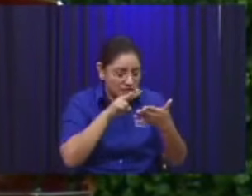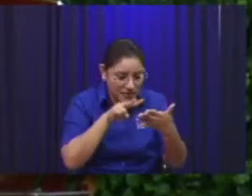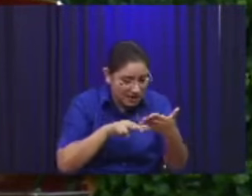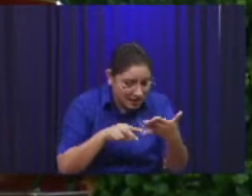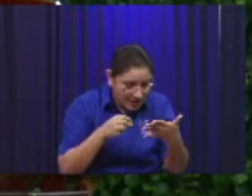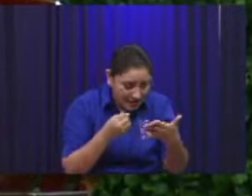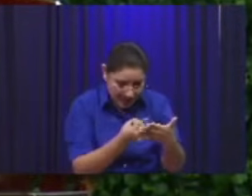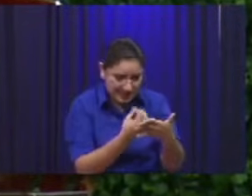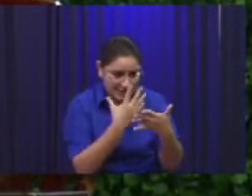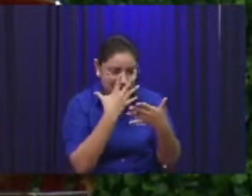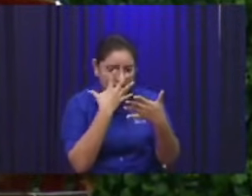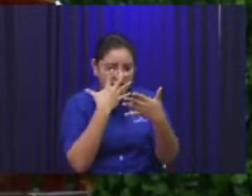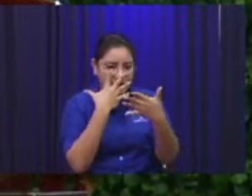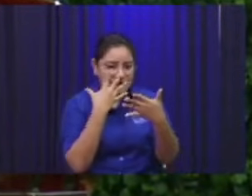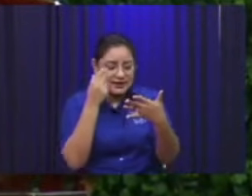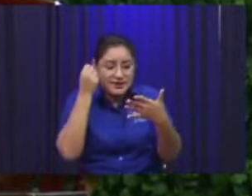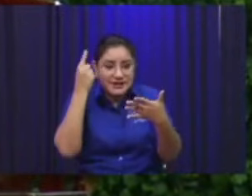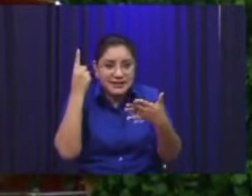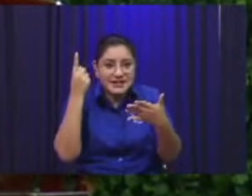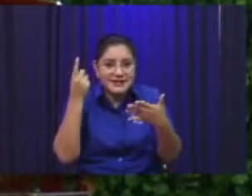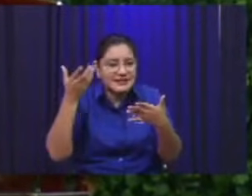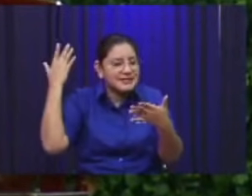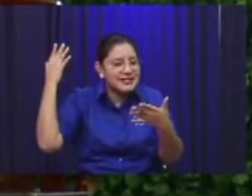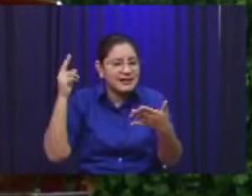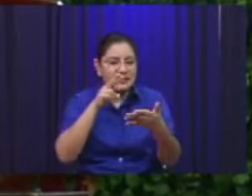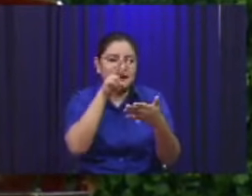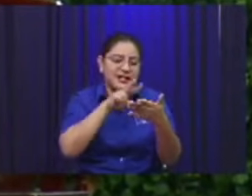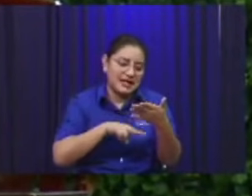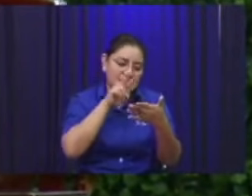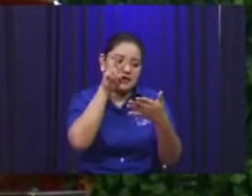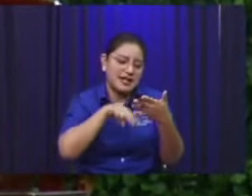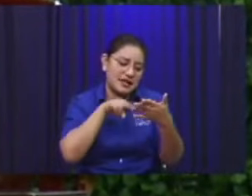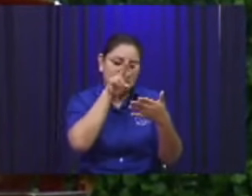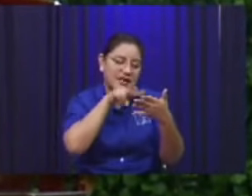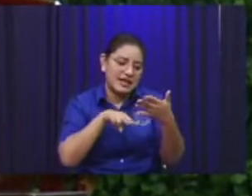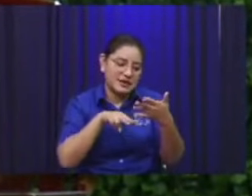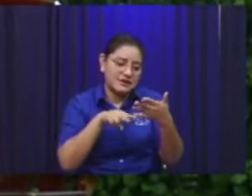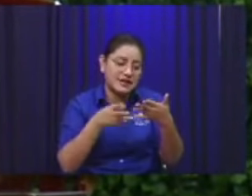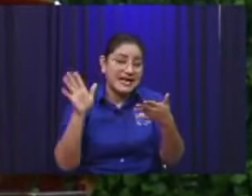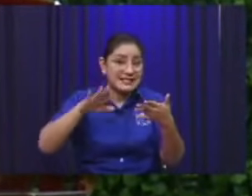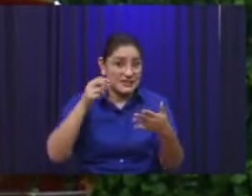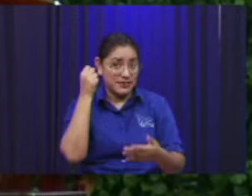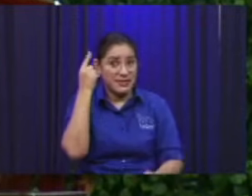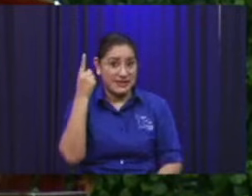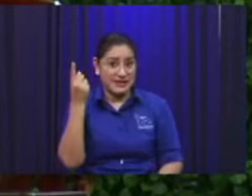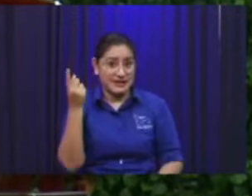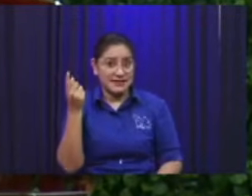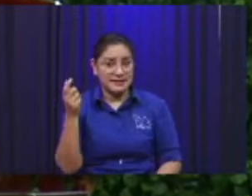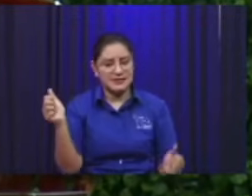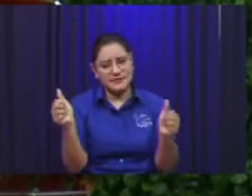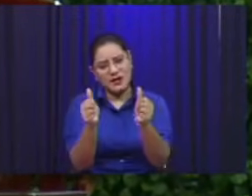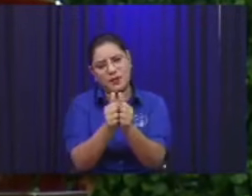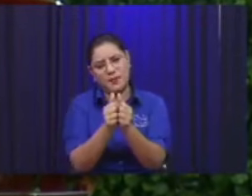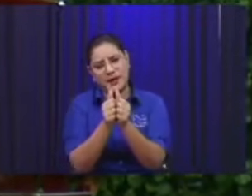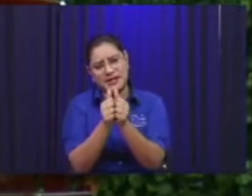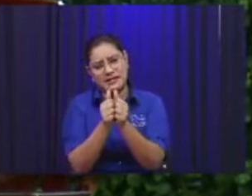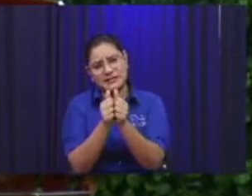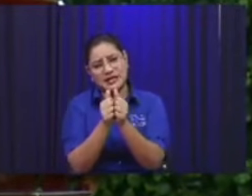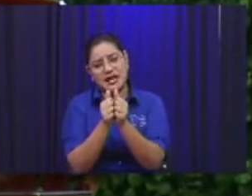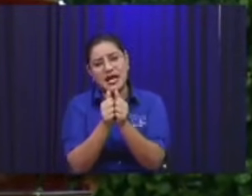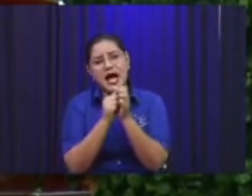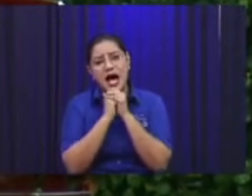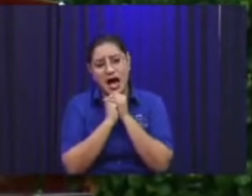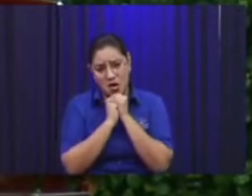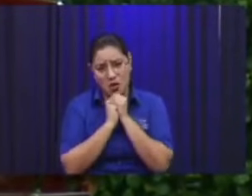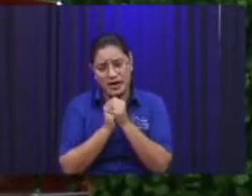no había entendido esta manera y lo leíste un montón de veces pote de pie y déjame entregarte cosas de oro